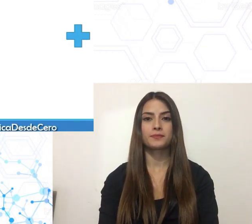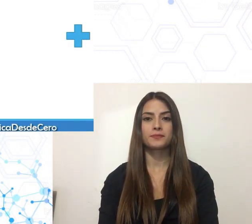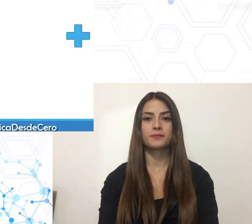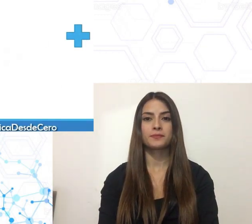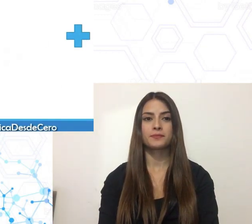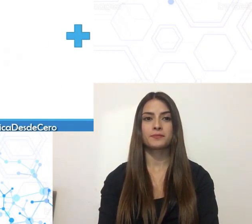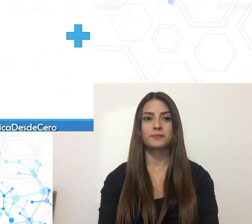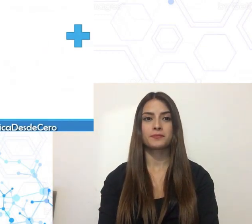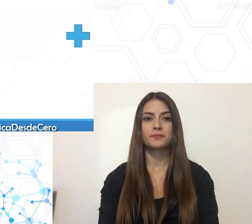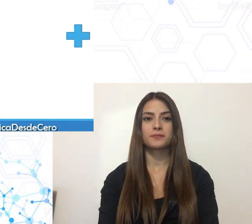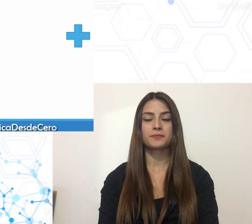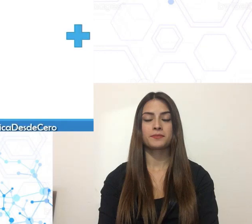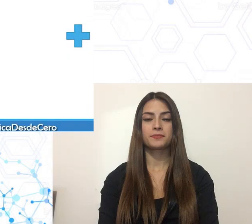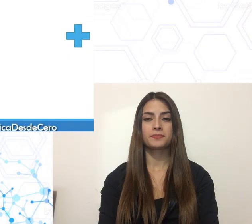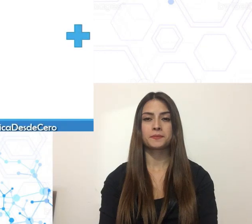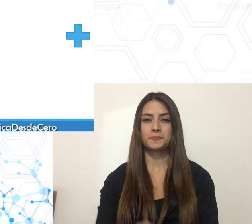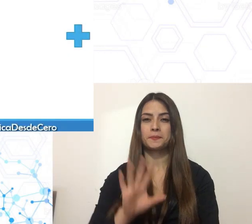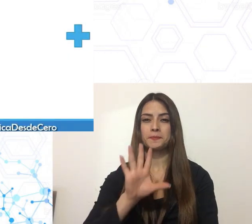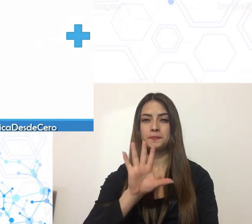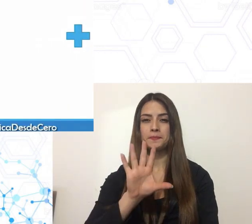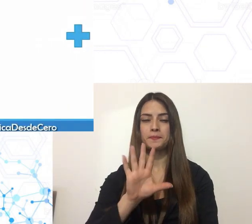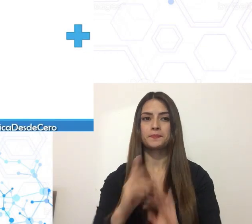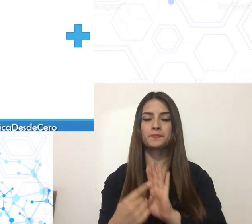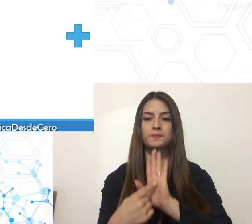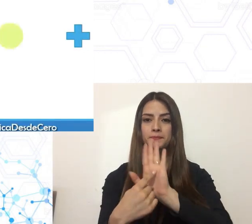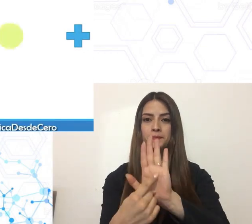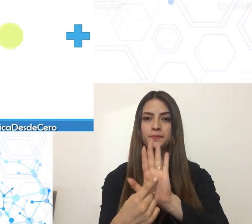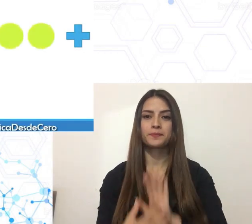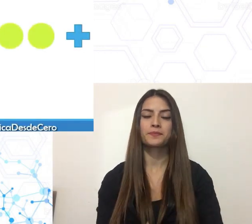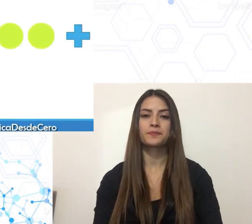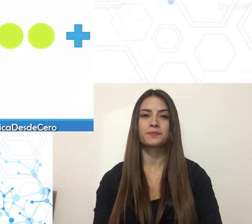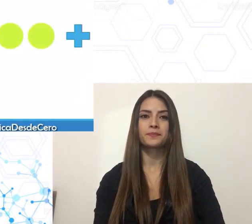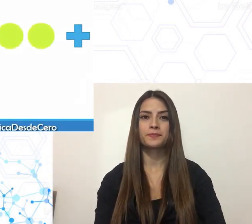si nosotros lo cargamos entonces,